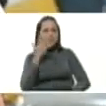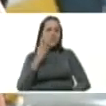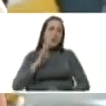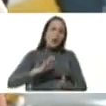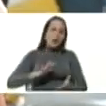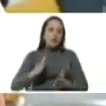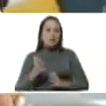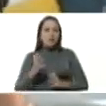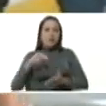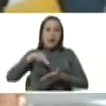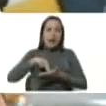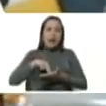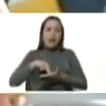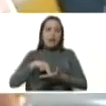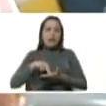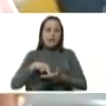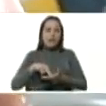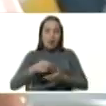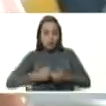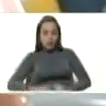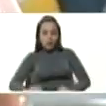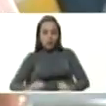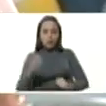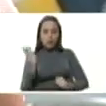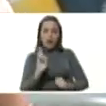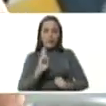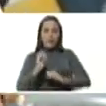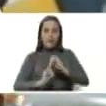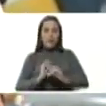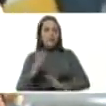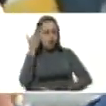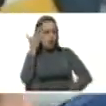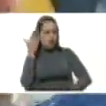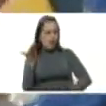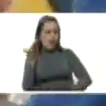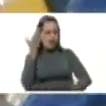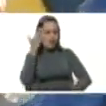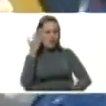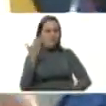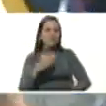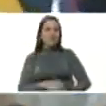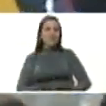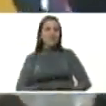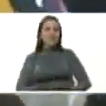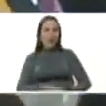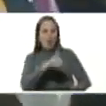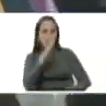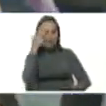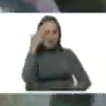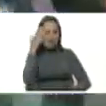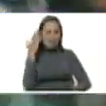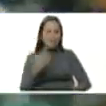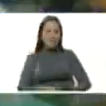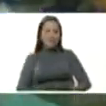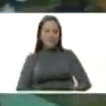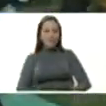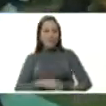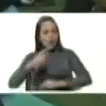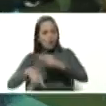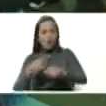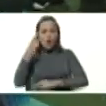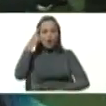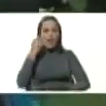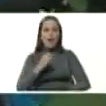estás parada y el muchacho sale sin darte cuenta, ¿sí? Yo me la sé. Así es, yo sé. Ah, yo he parido bastante todos los días, tengo